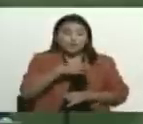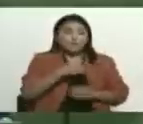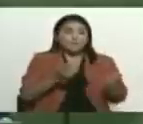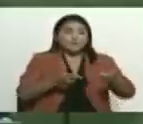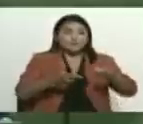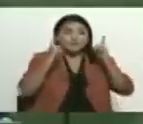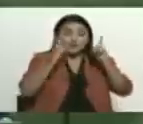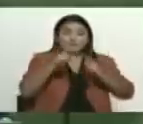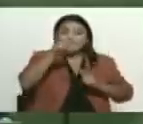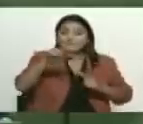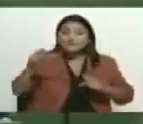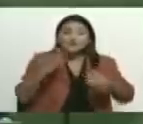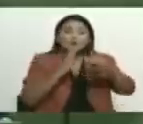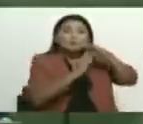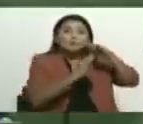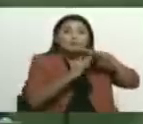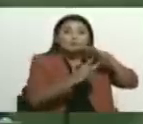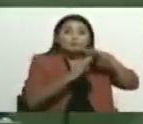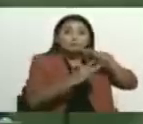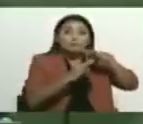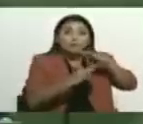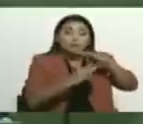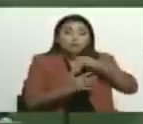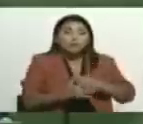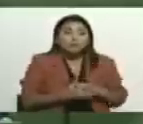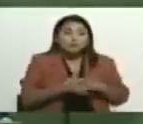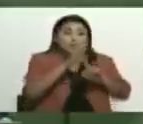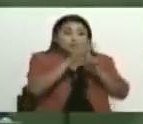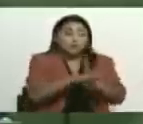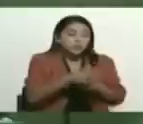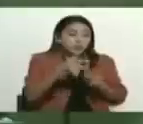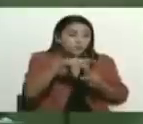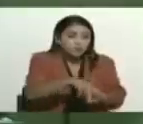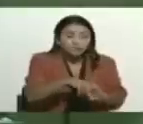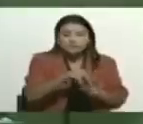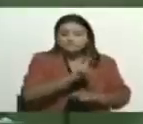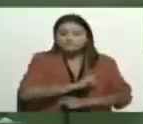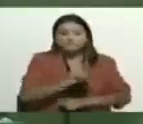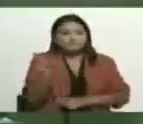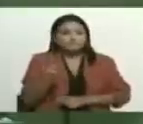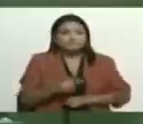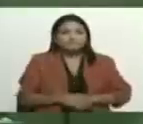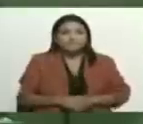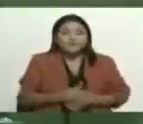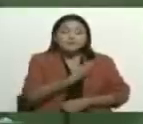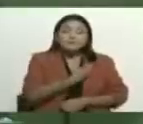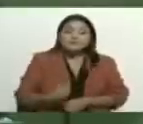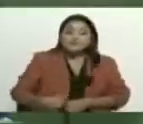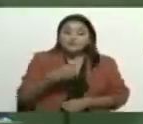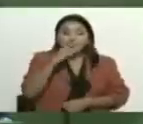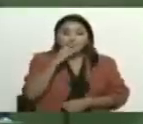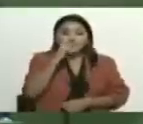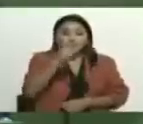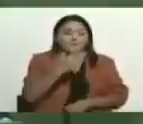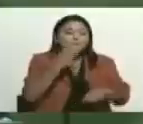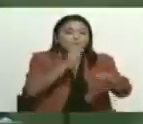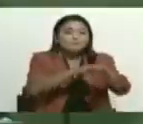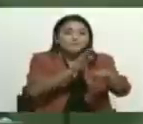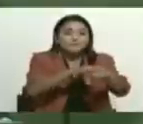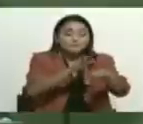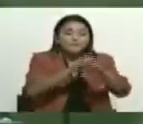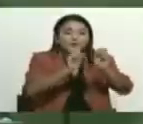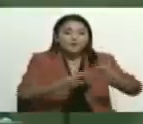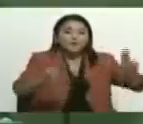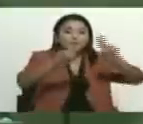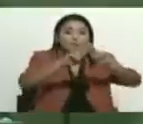y las migrantes sean estigmatizados y criminalizados. El presidente Nicolás Maduro Moro solicita el apoyo de Naciones Unidas